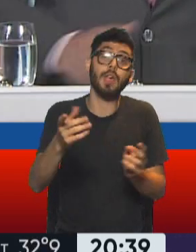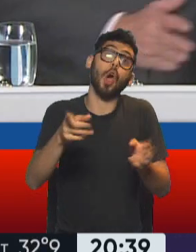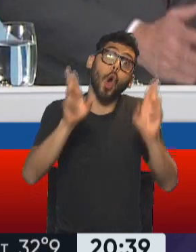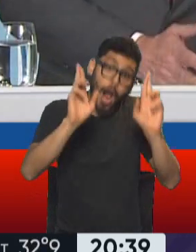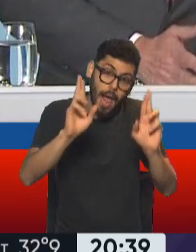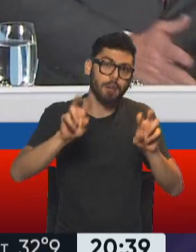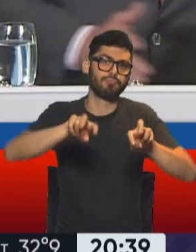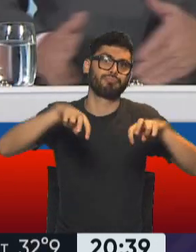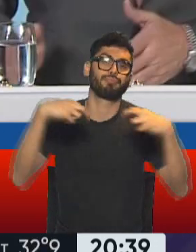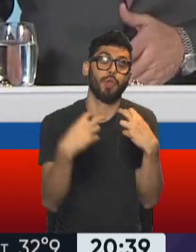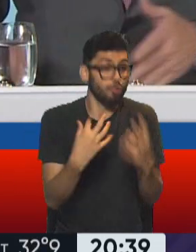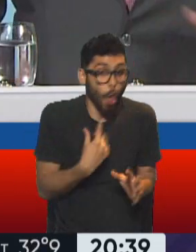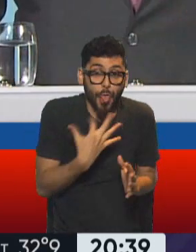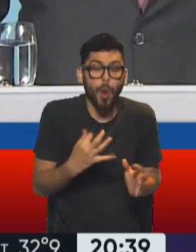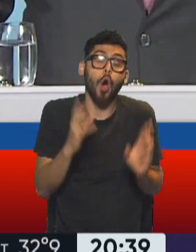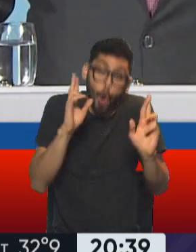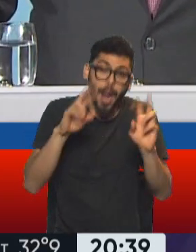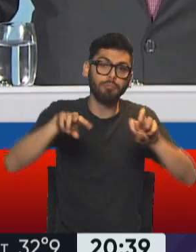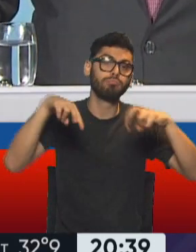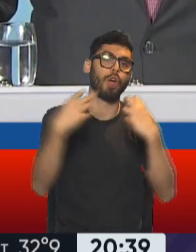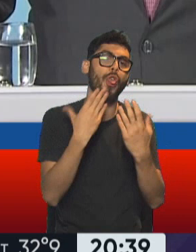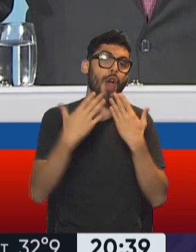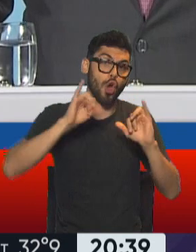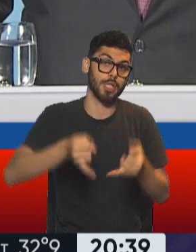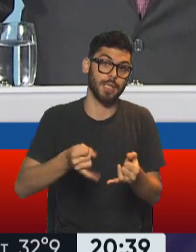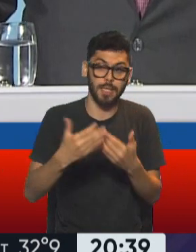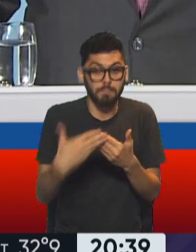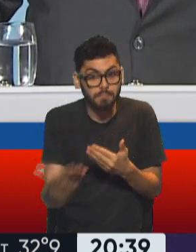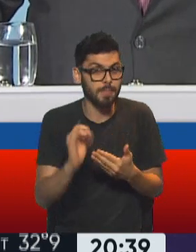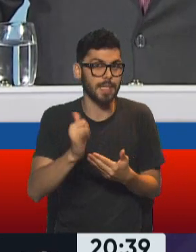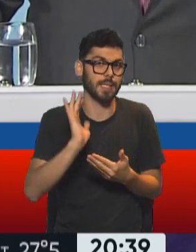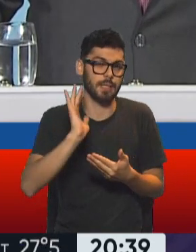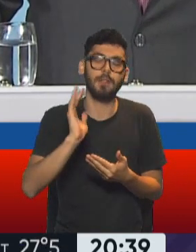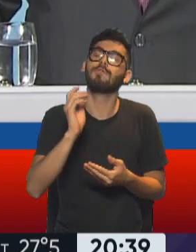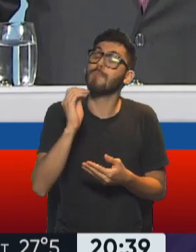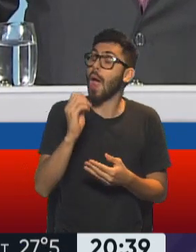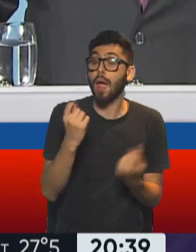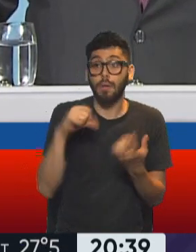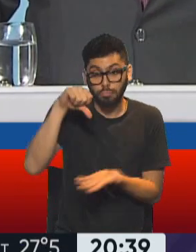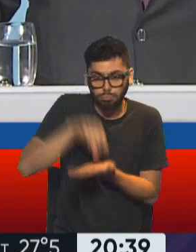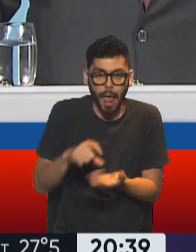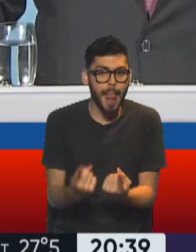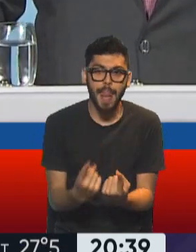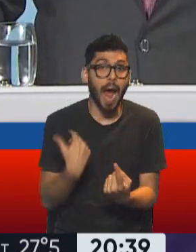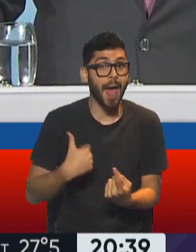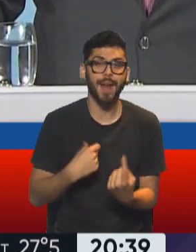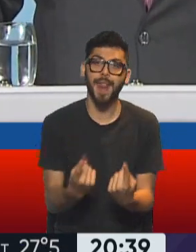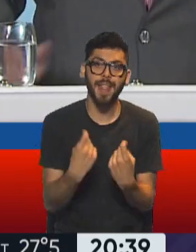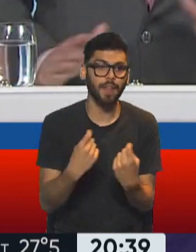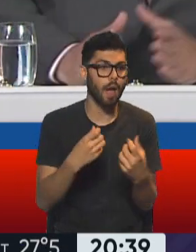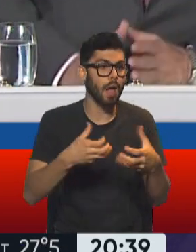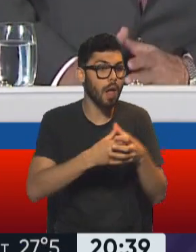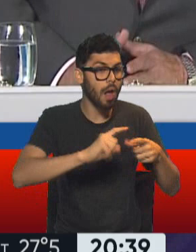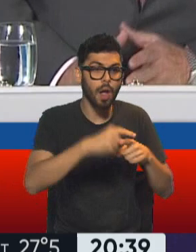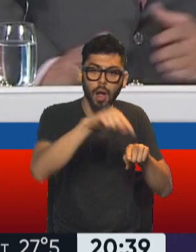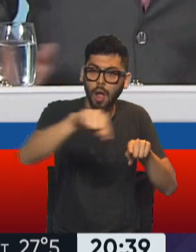lo es pero generalmente porque insisto con esto digamos o sea argentina necesita acordar las distintas fuerzas de argentina necesitan